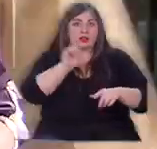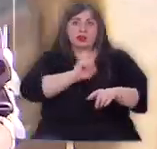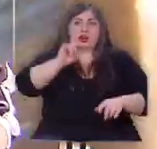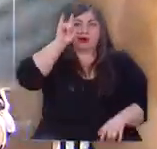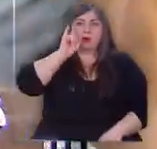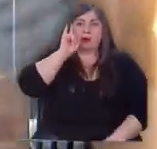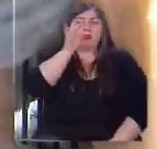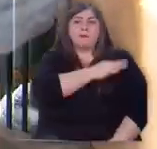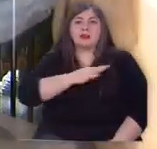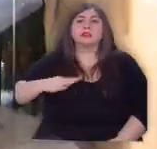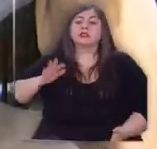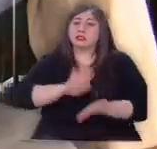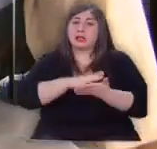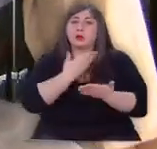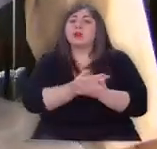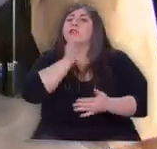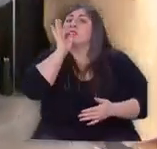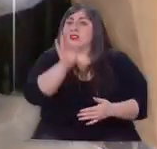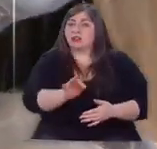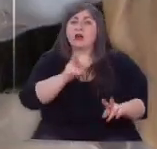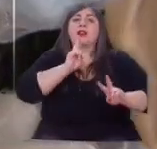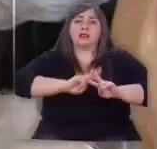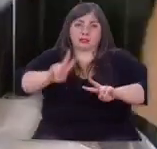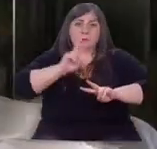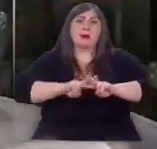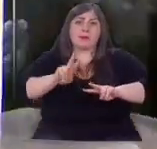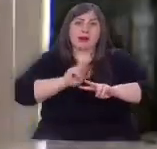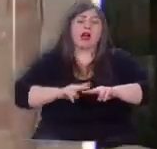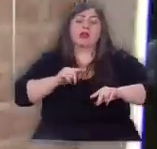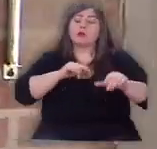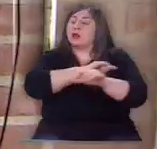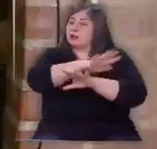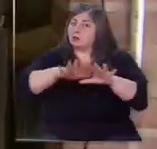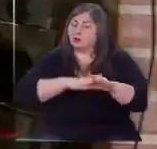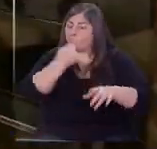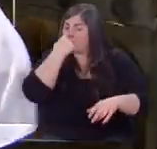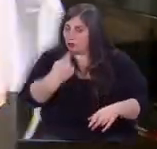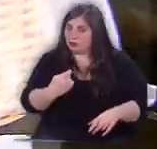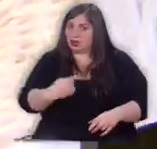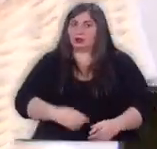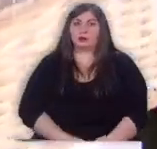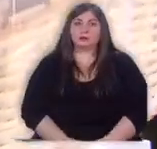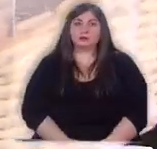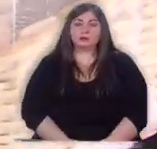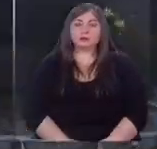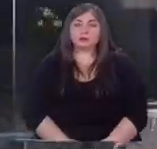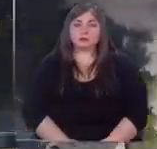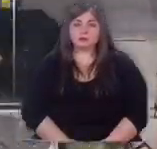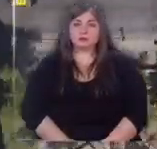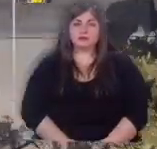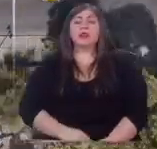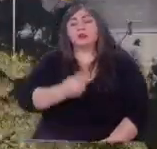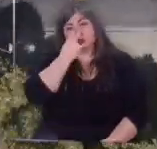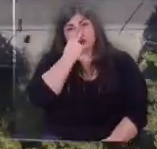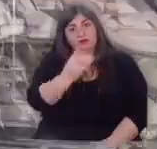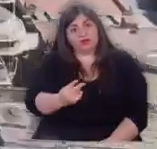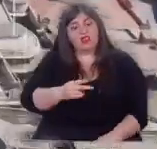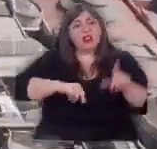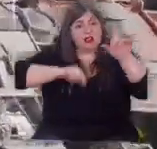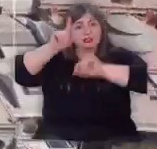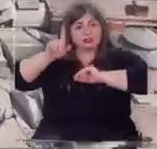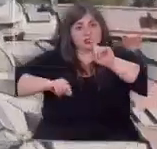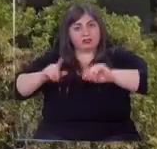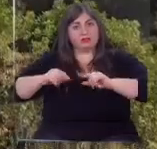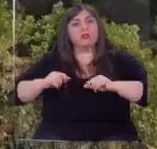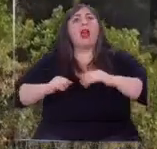el ministro de Salud lo señaló: hay que estar preparados para una situación muy seria. Ahora, Fernando, en ese sentido, si uno ve las cifras y las proyecciones que